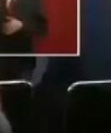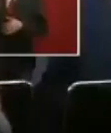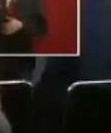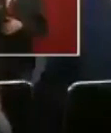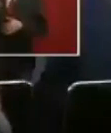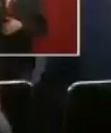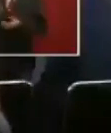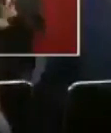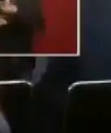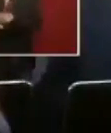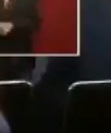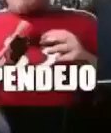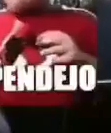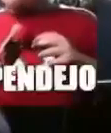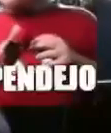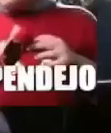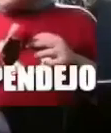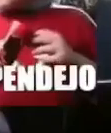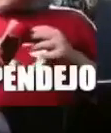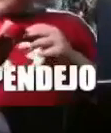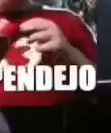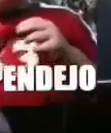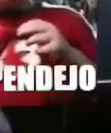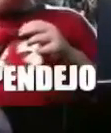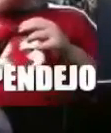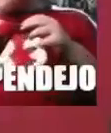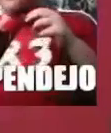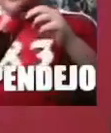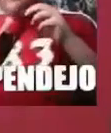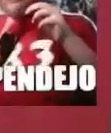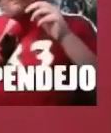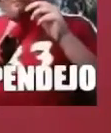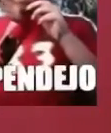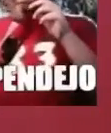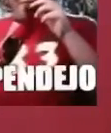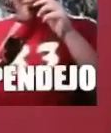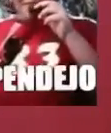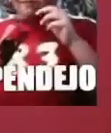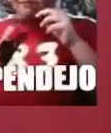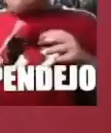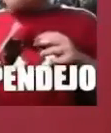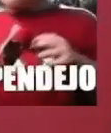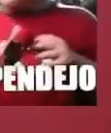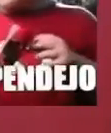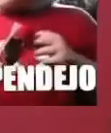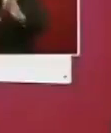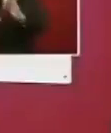Es el río más grande de México.